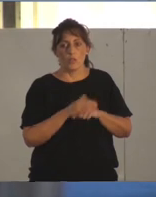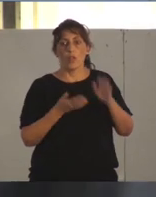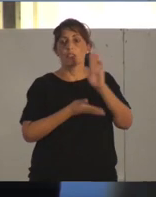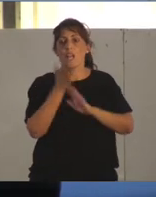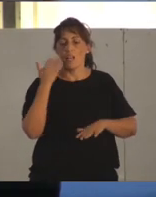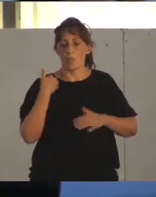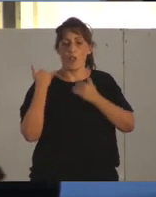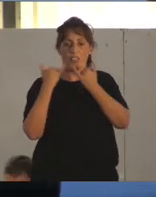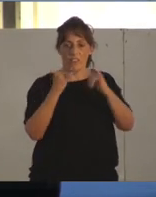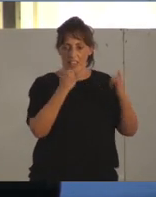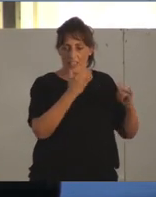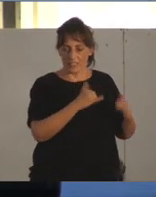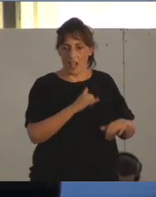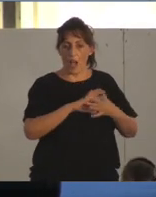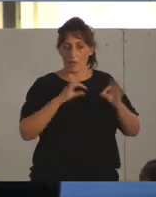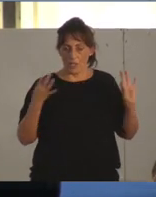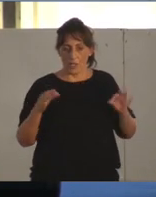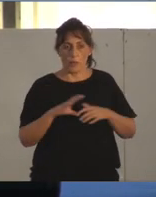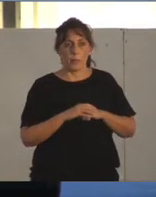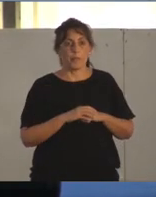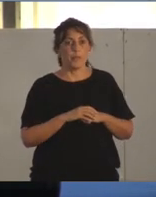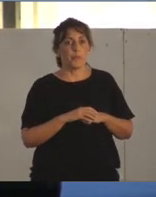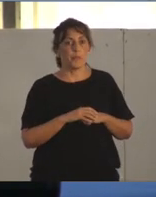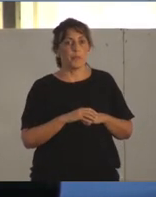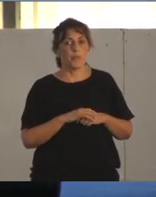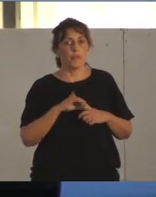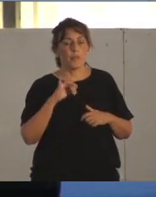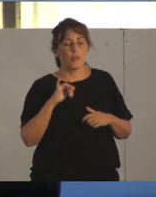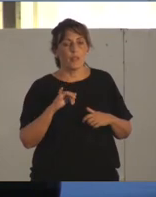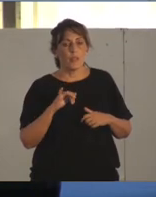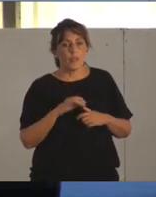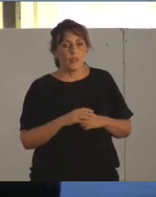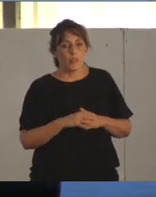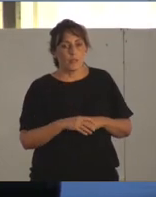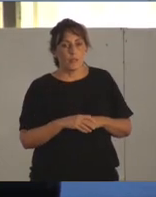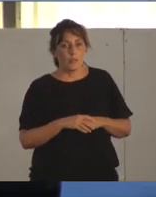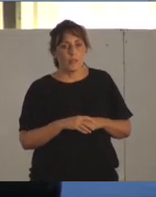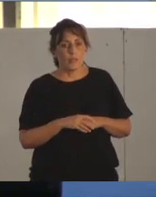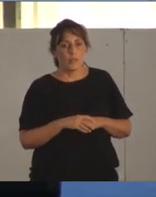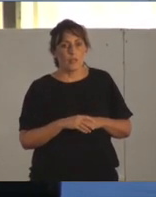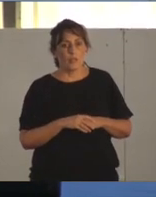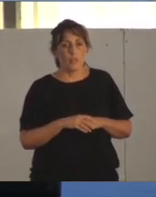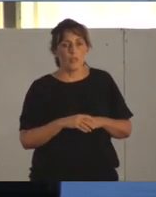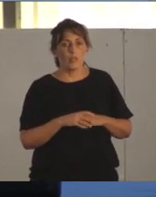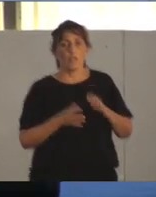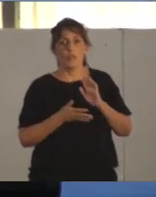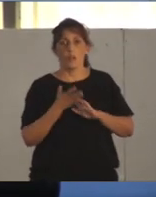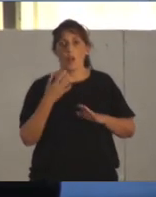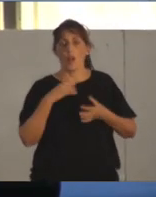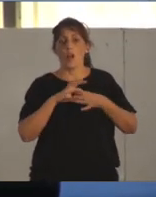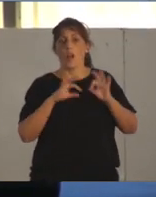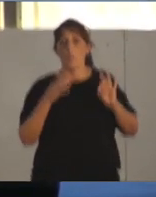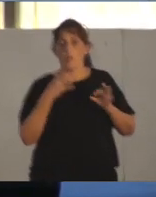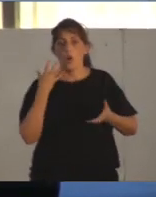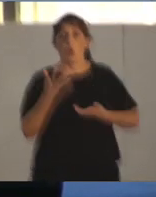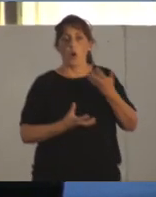fiesta y desde cocina me